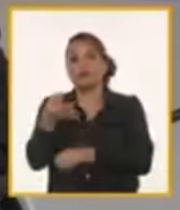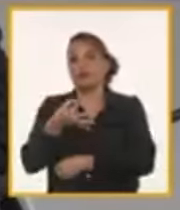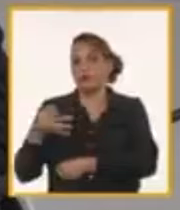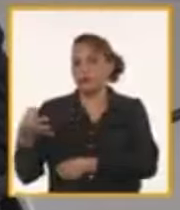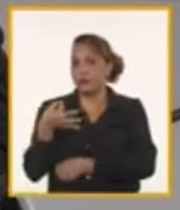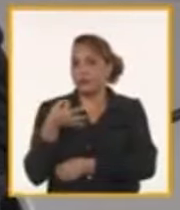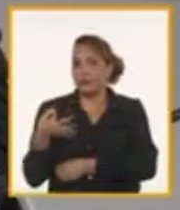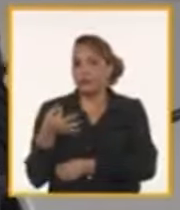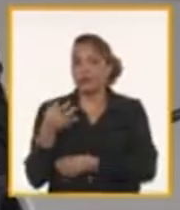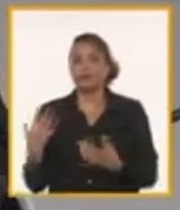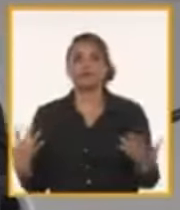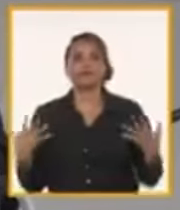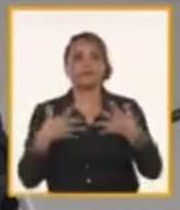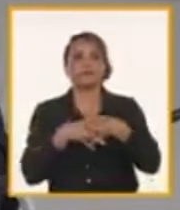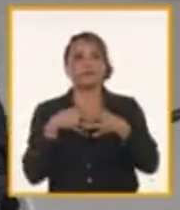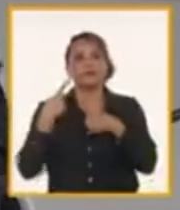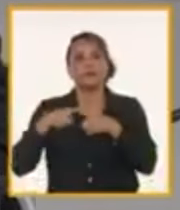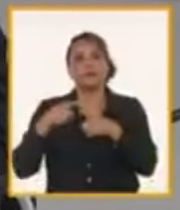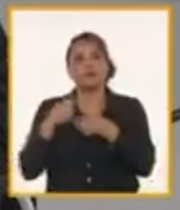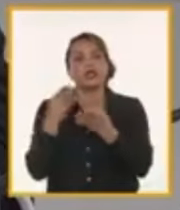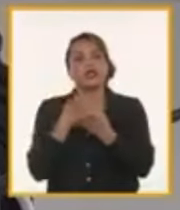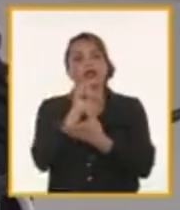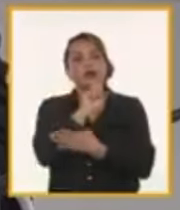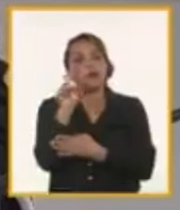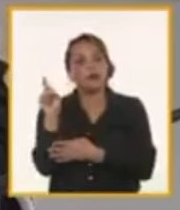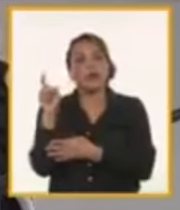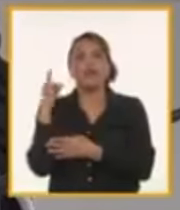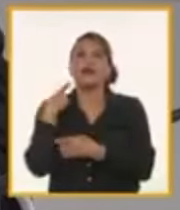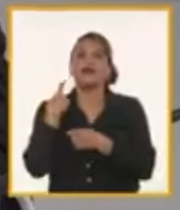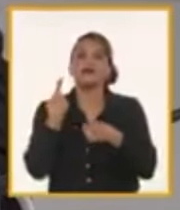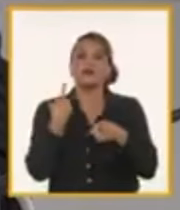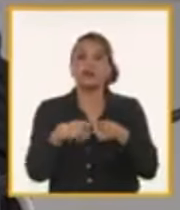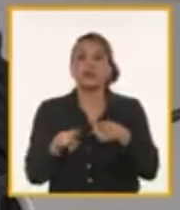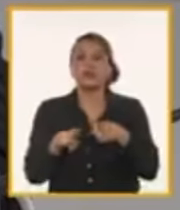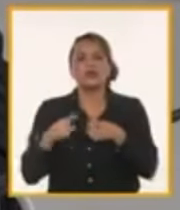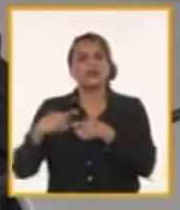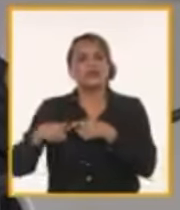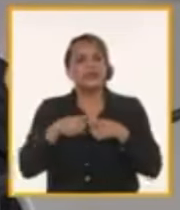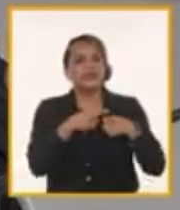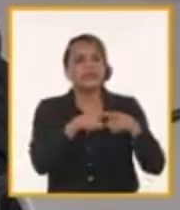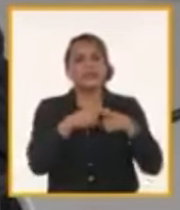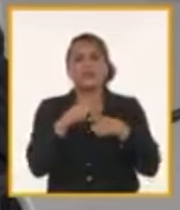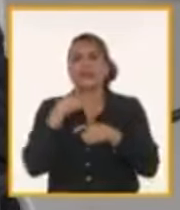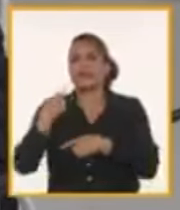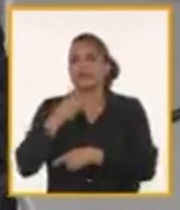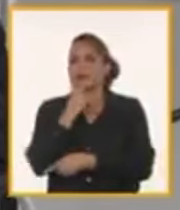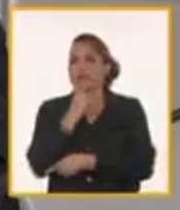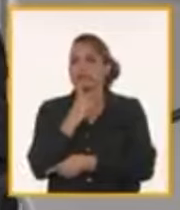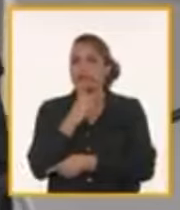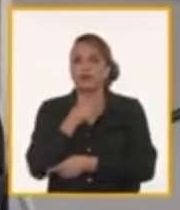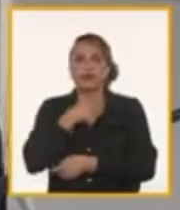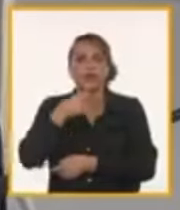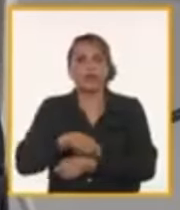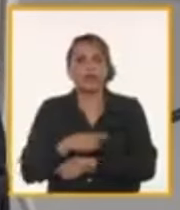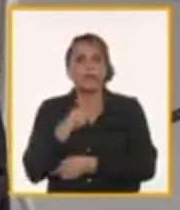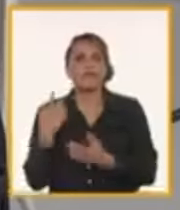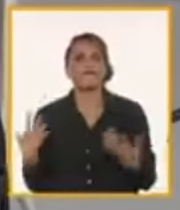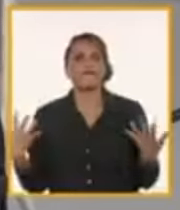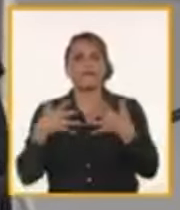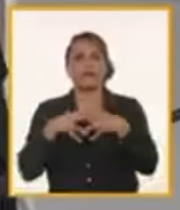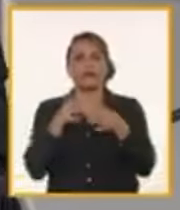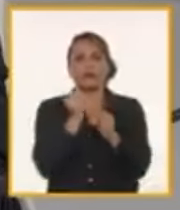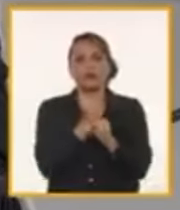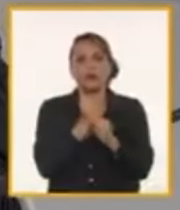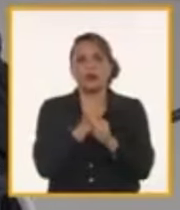con instituciones socioeconómicas del país y también otros fenómenos que tenemos que atender otras situaciones como es el caso del vínculo laboral de los